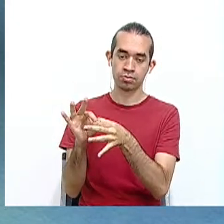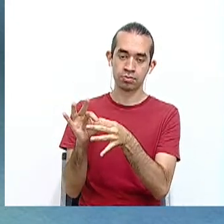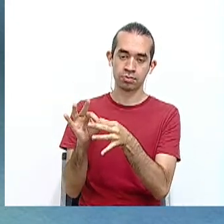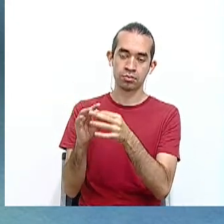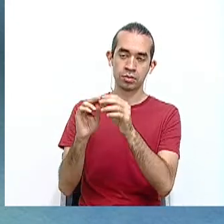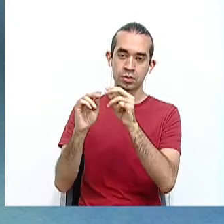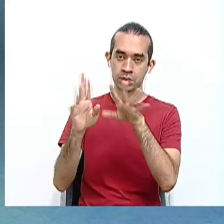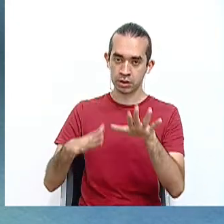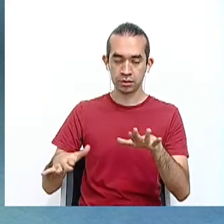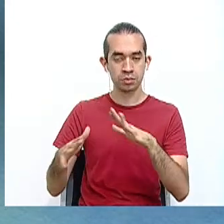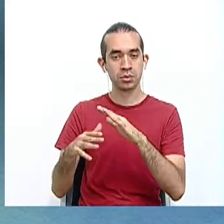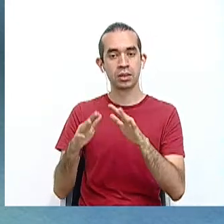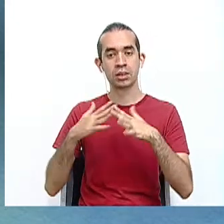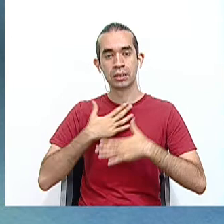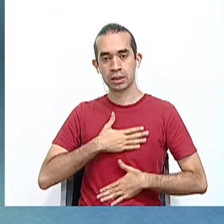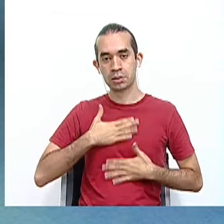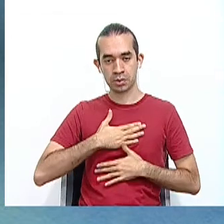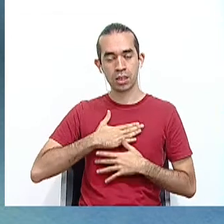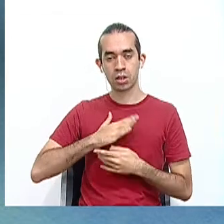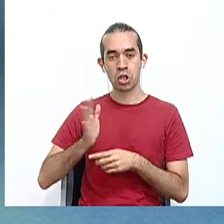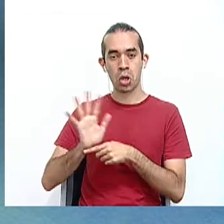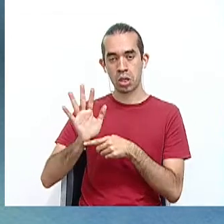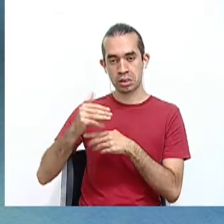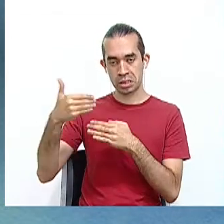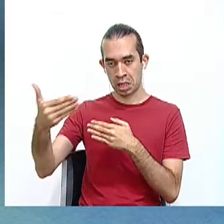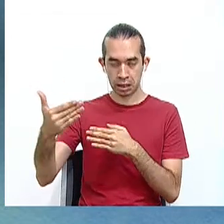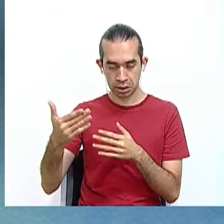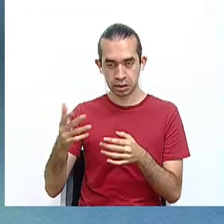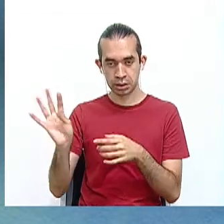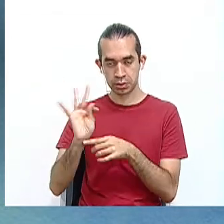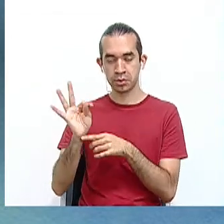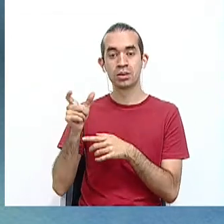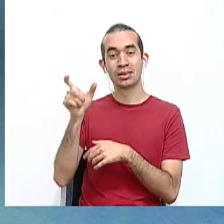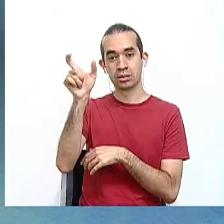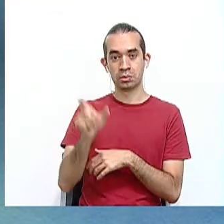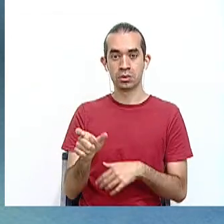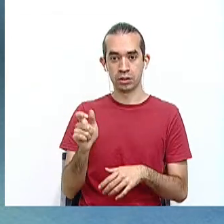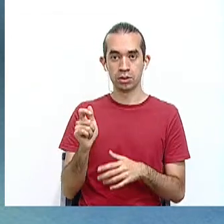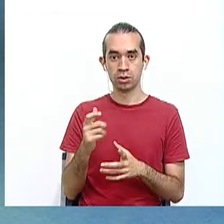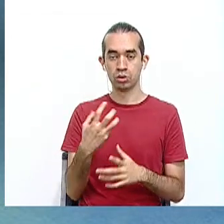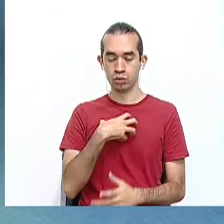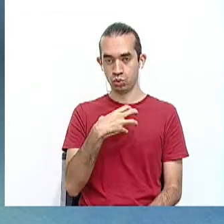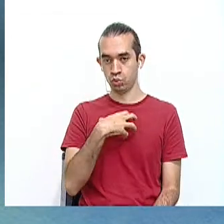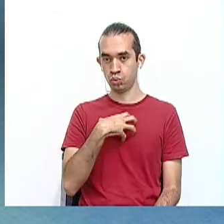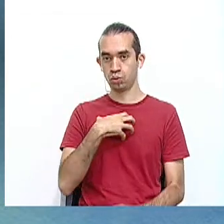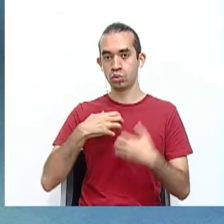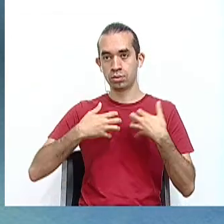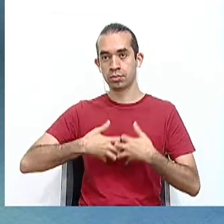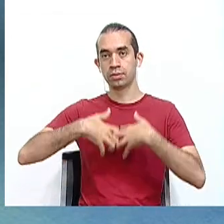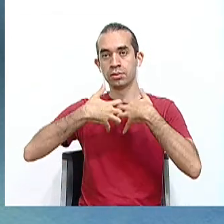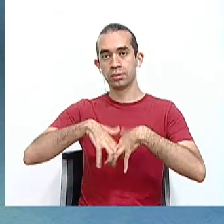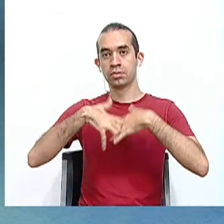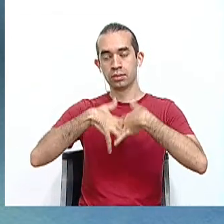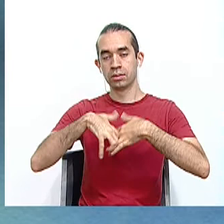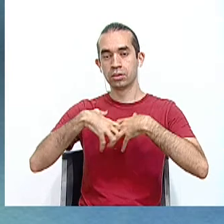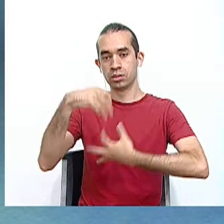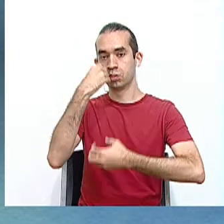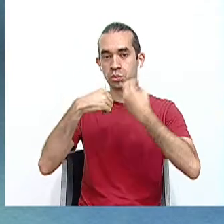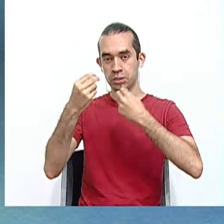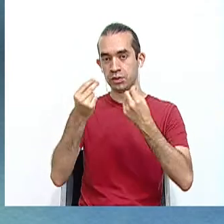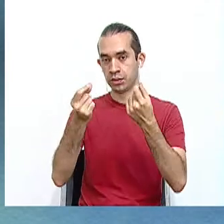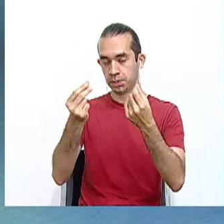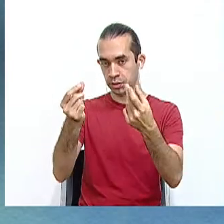plataforma de entretenimiento, de series de televisión. El personaje como tal es dueño de una empresa de comida